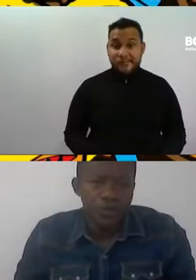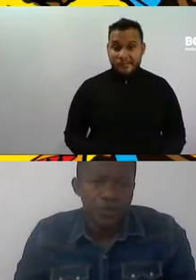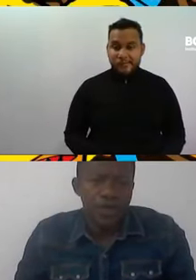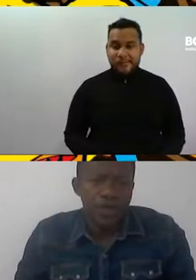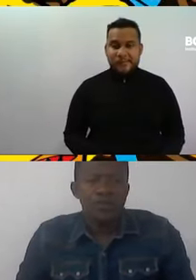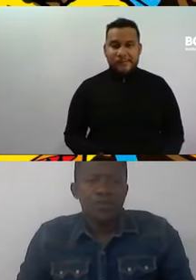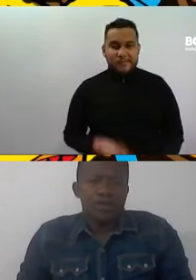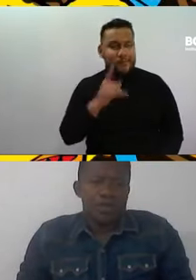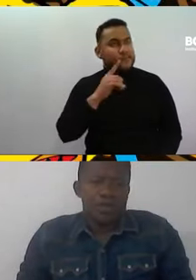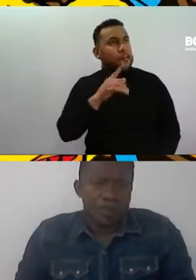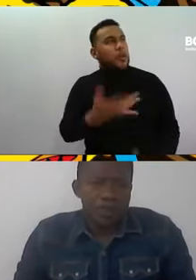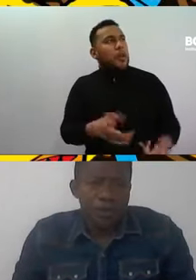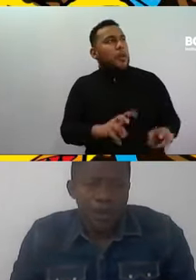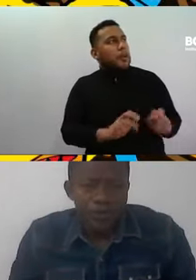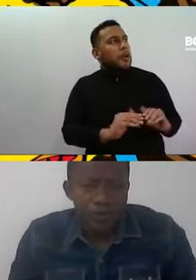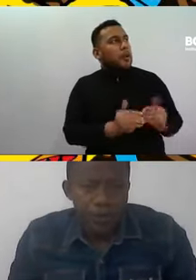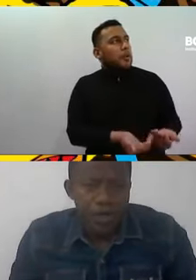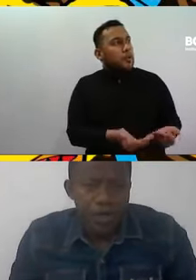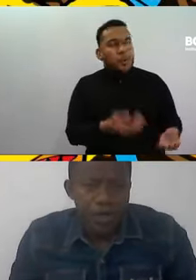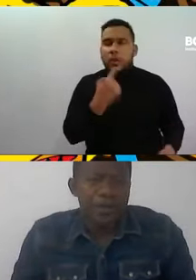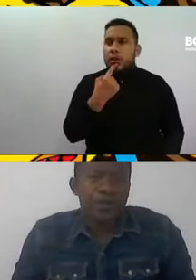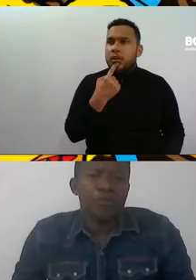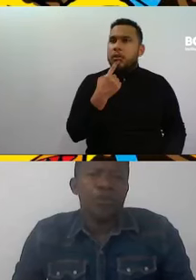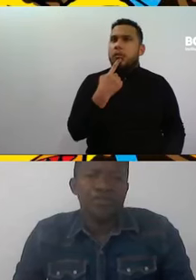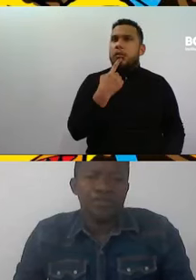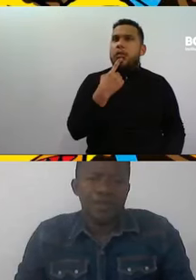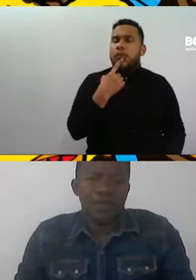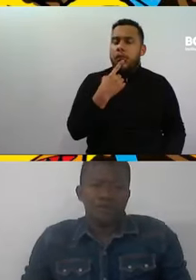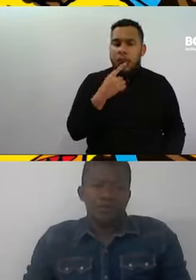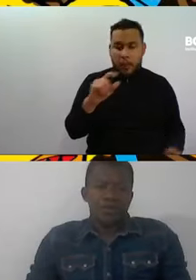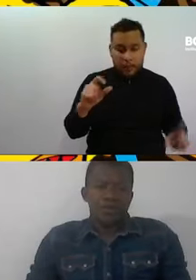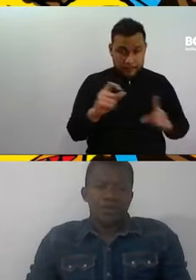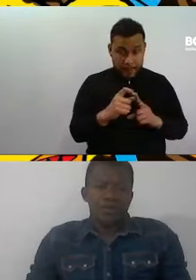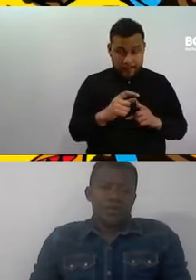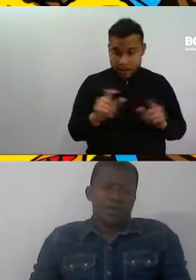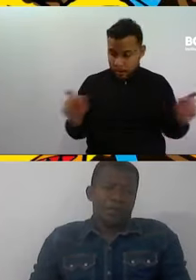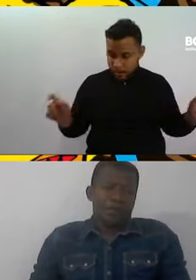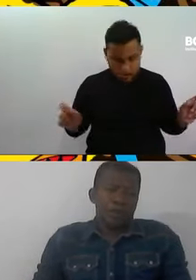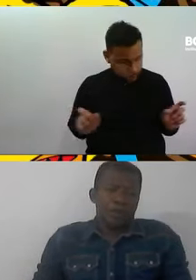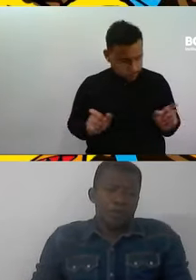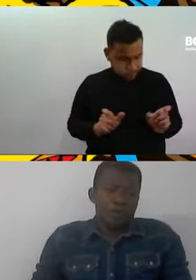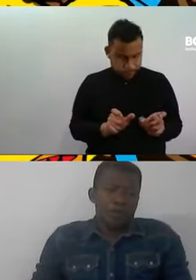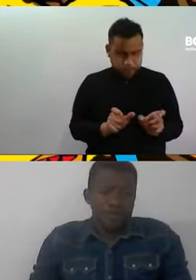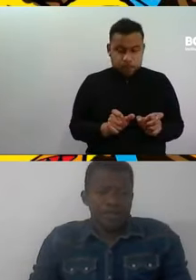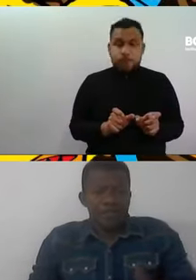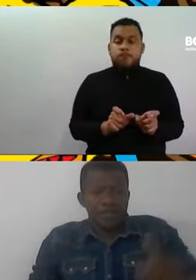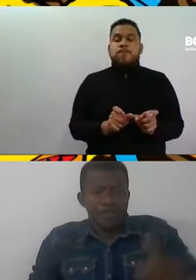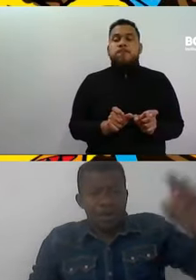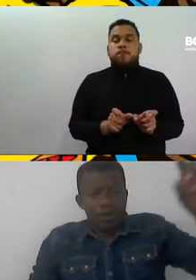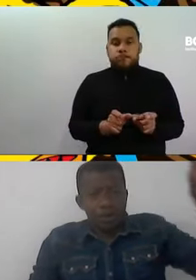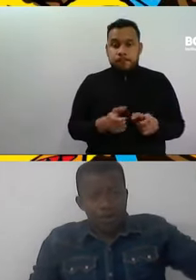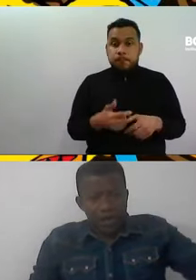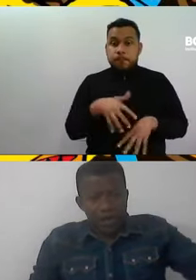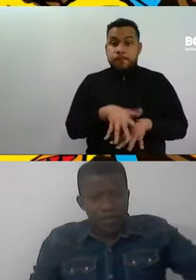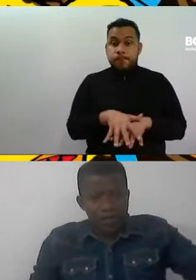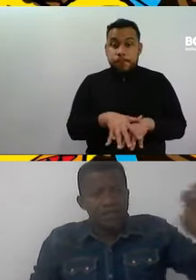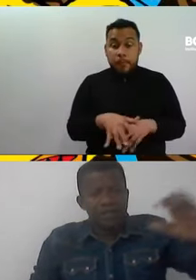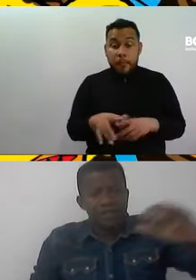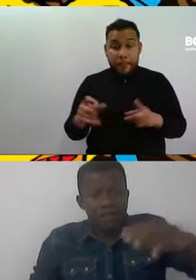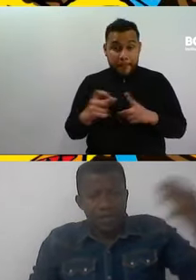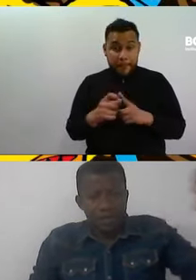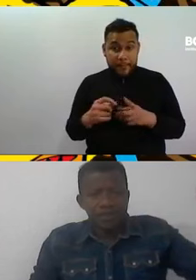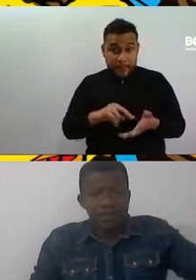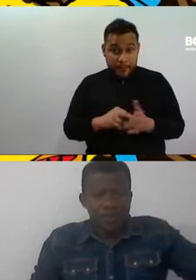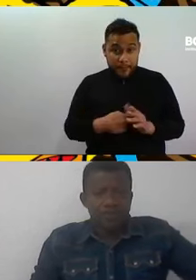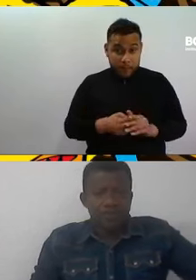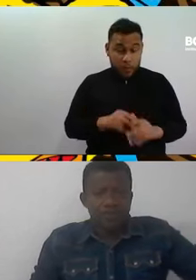oralitura, estamos hablando de una palabra compuesta. Y esta palabra compuesta indica ora, que